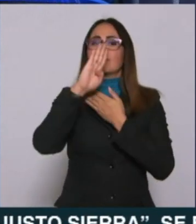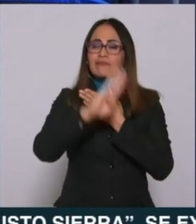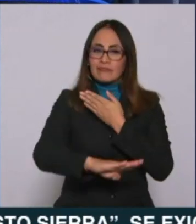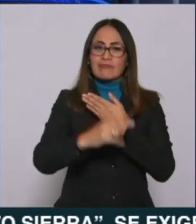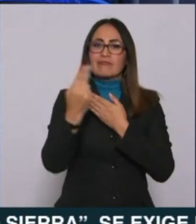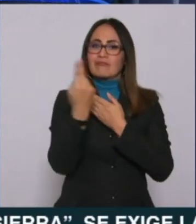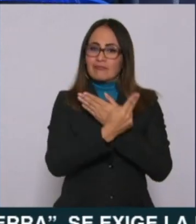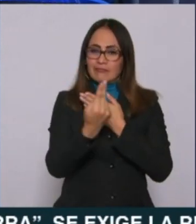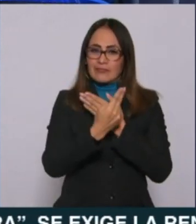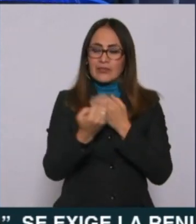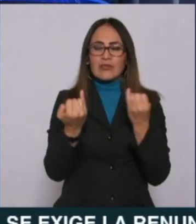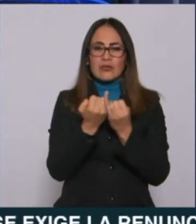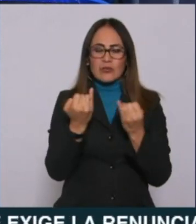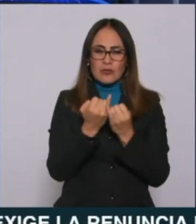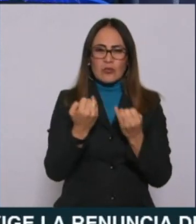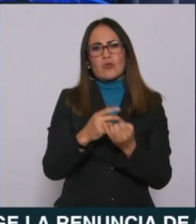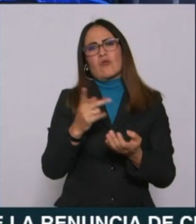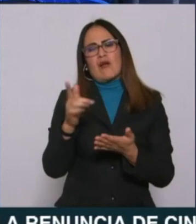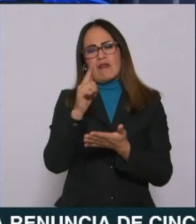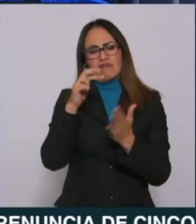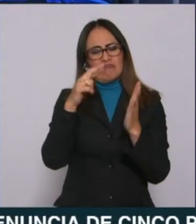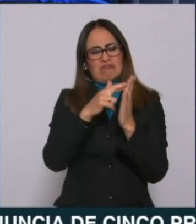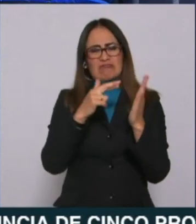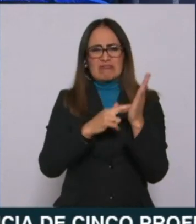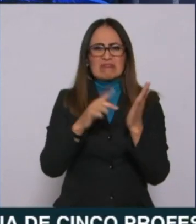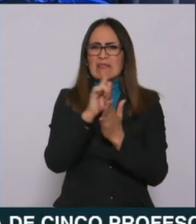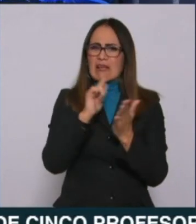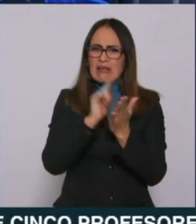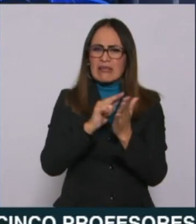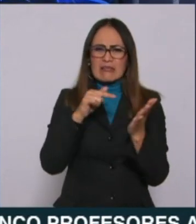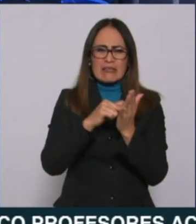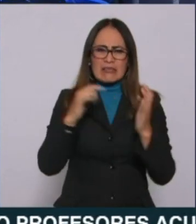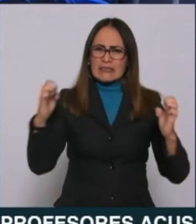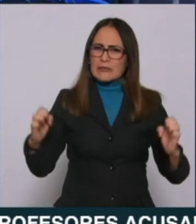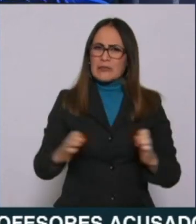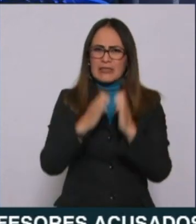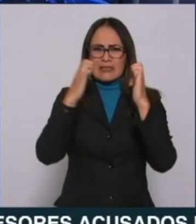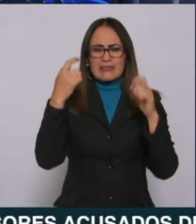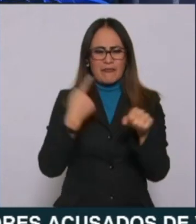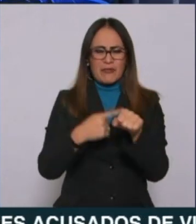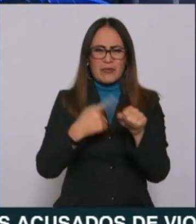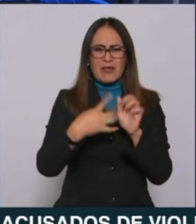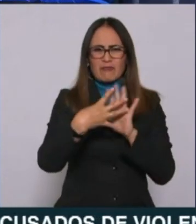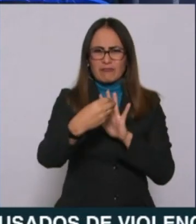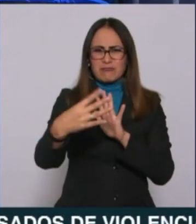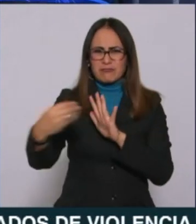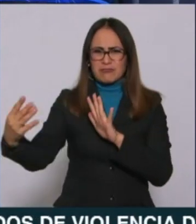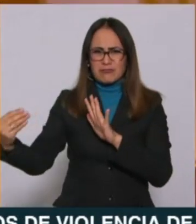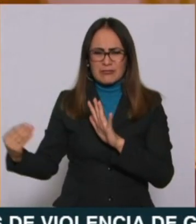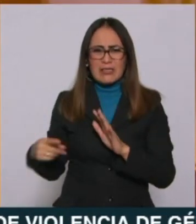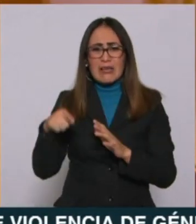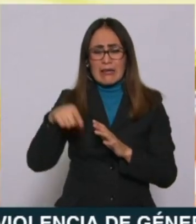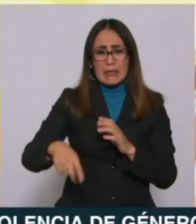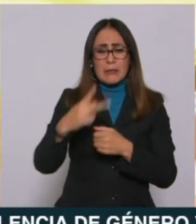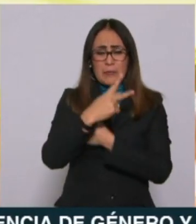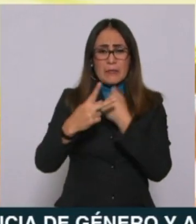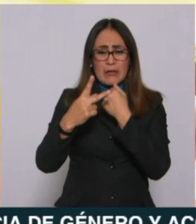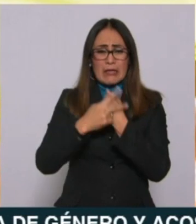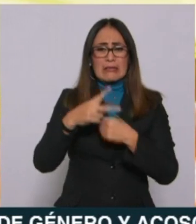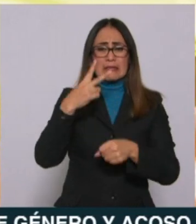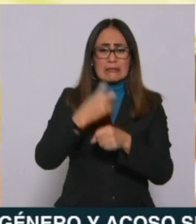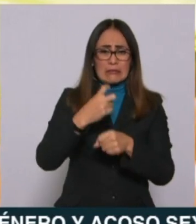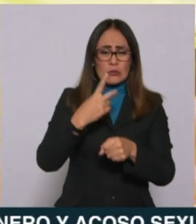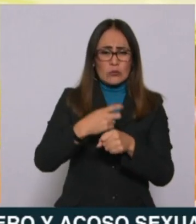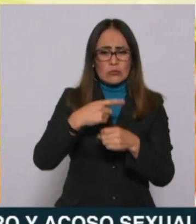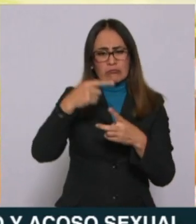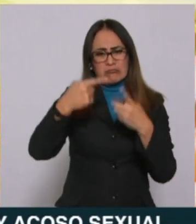que también nos invita a analizar las políticas que atienden la decretada emergencia epidemiológica. Y mira, en nuestro país la diabetes es la segunda causa de